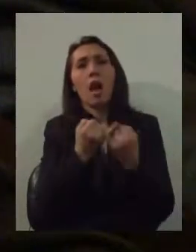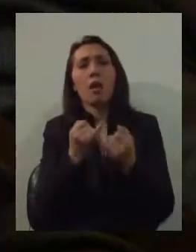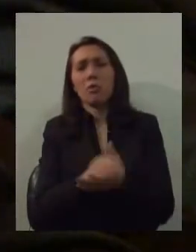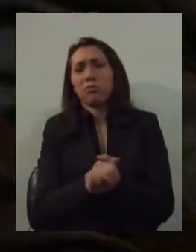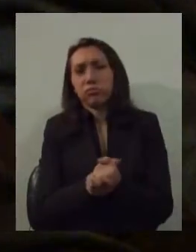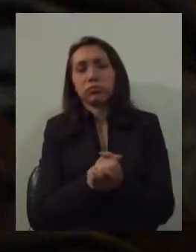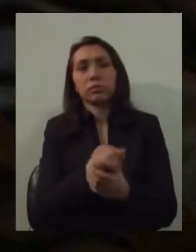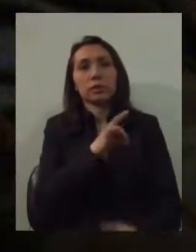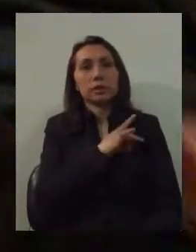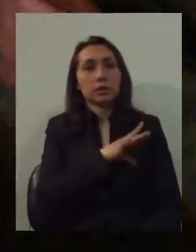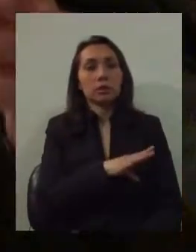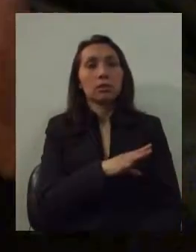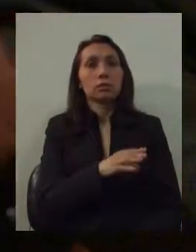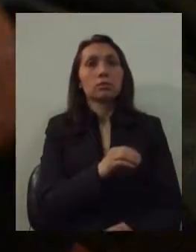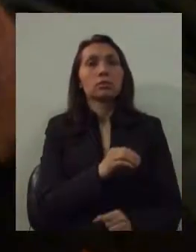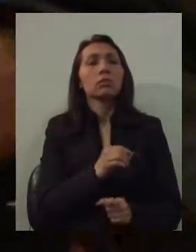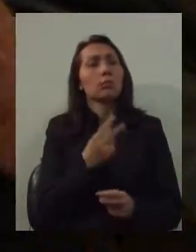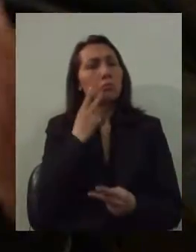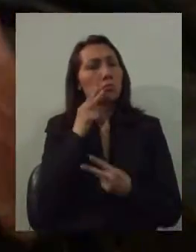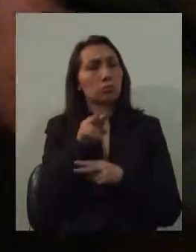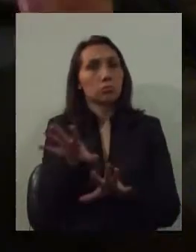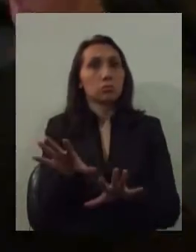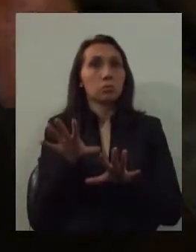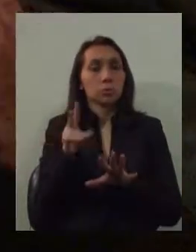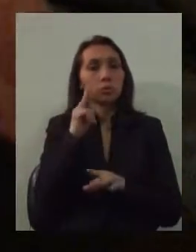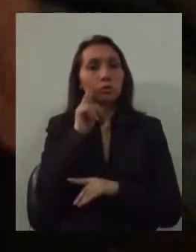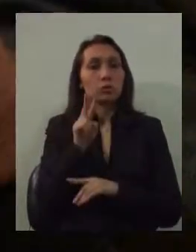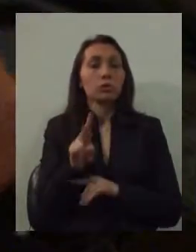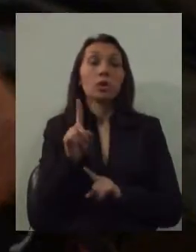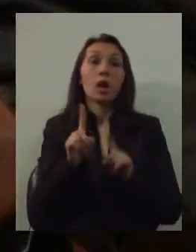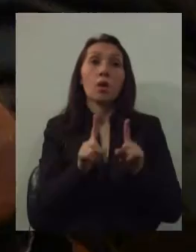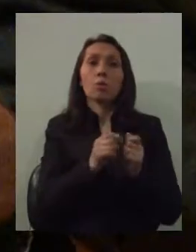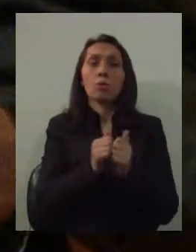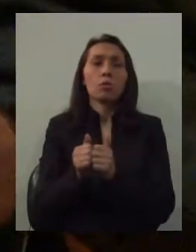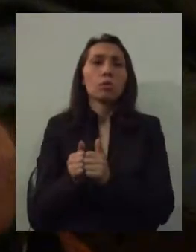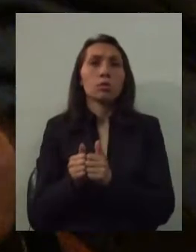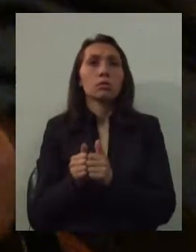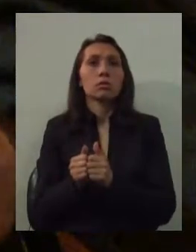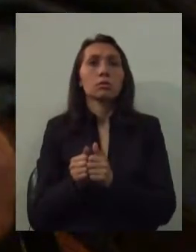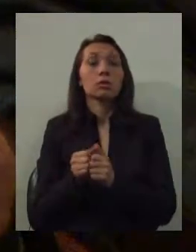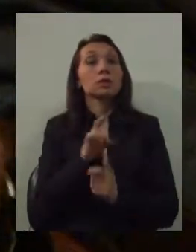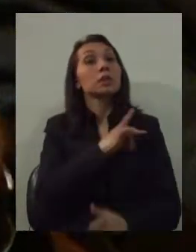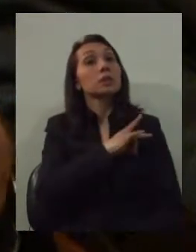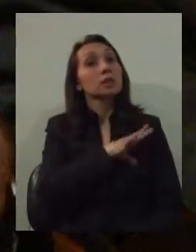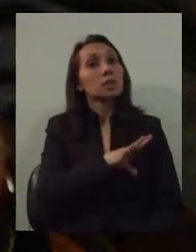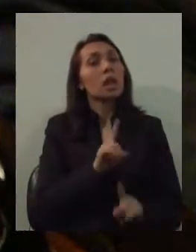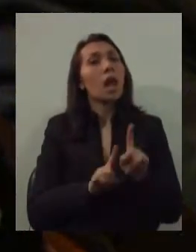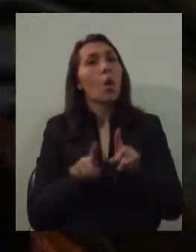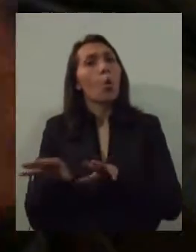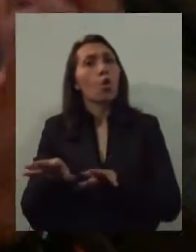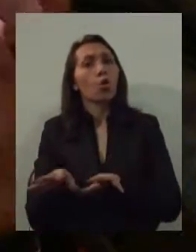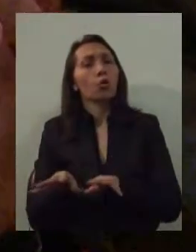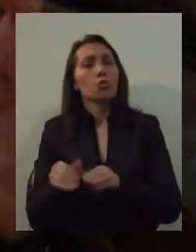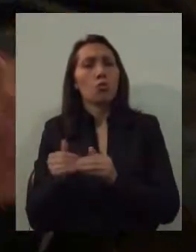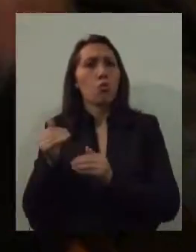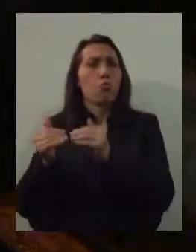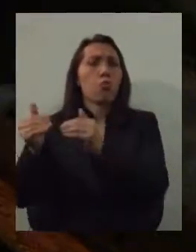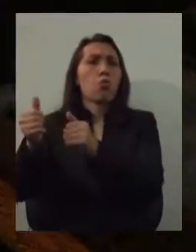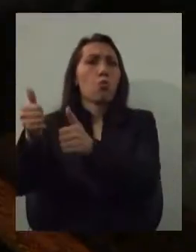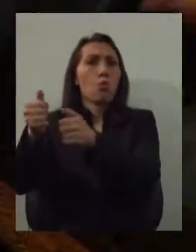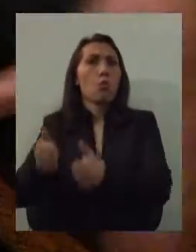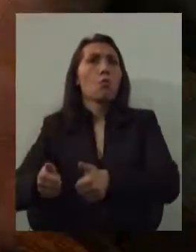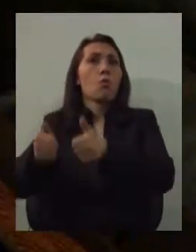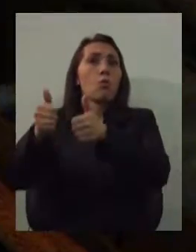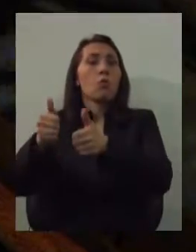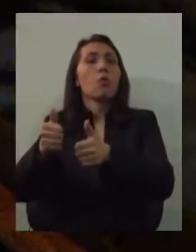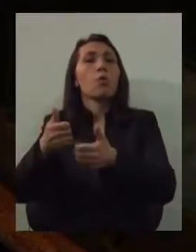entrañables. Y llama poderosamente la atención, a veces lo charlo con algunos colegas, de que Chile en algunas cosas esté tan avanzado, por ejemplo en el